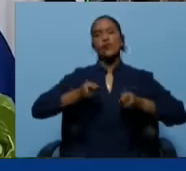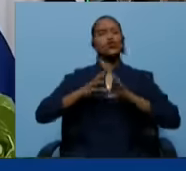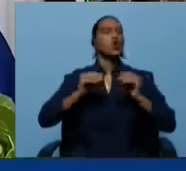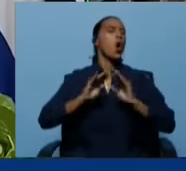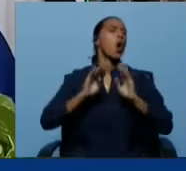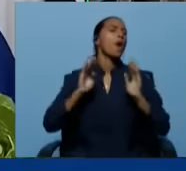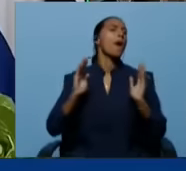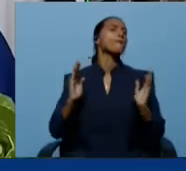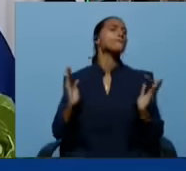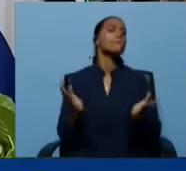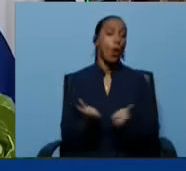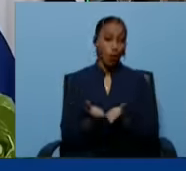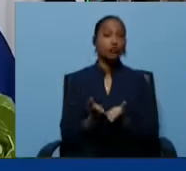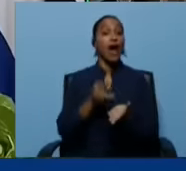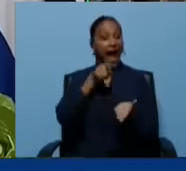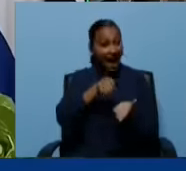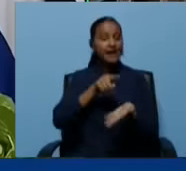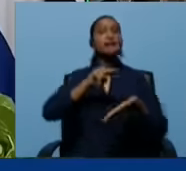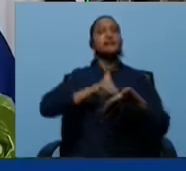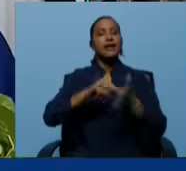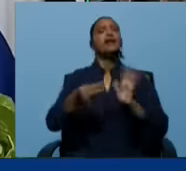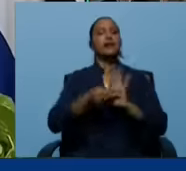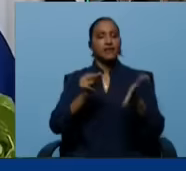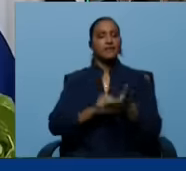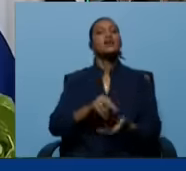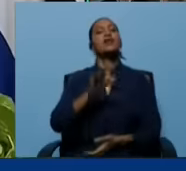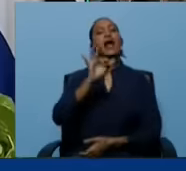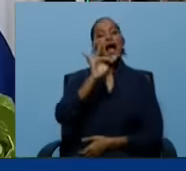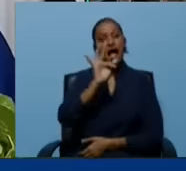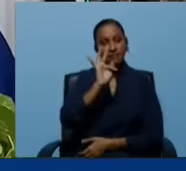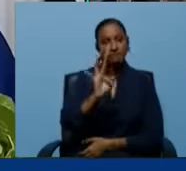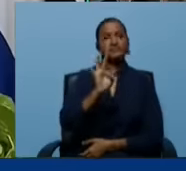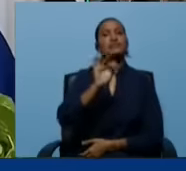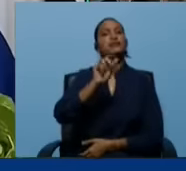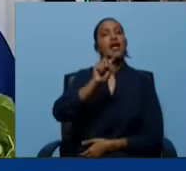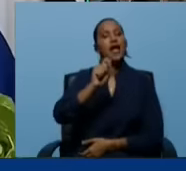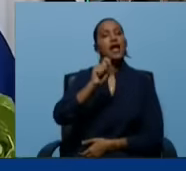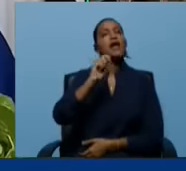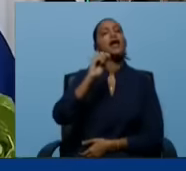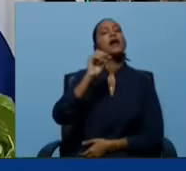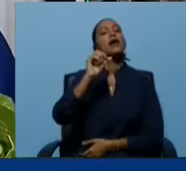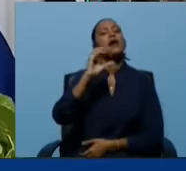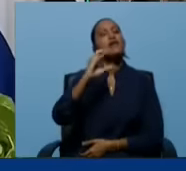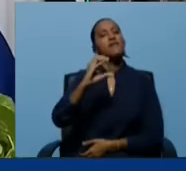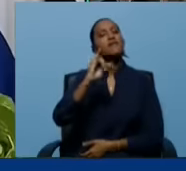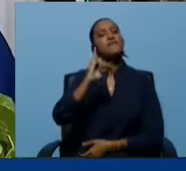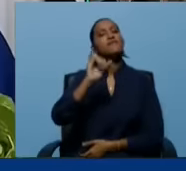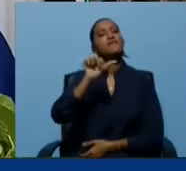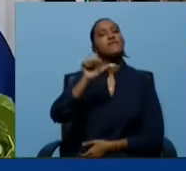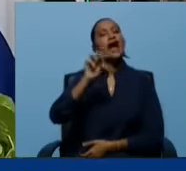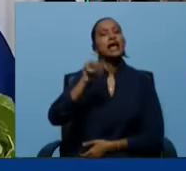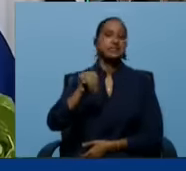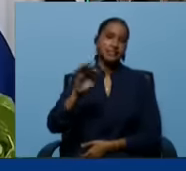Ahí estaba ya el fascismo.